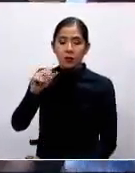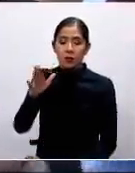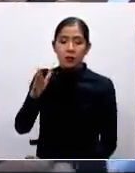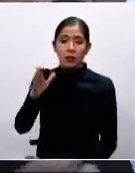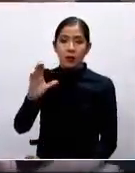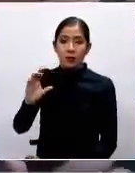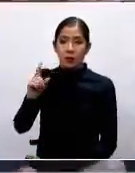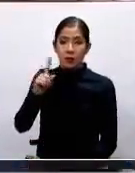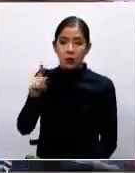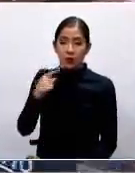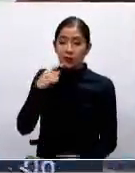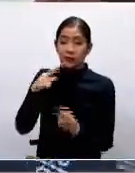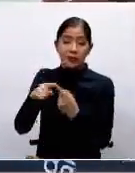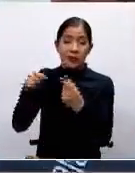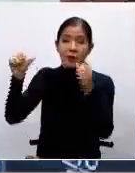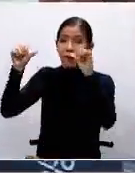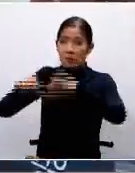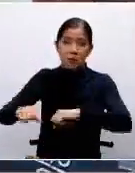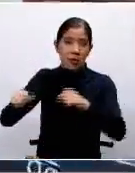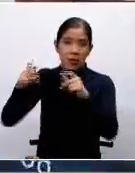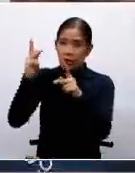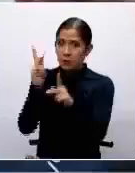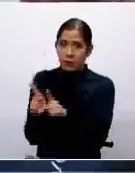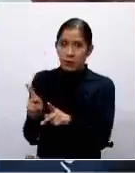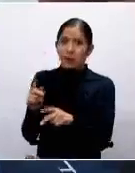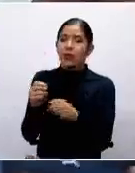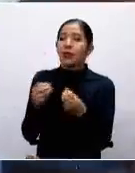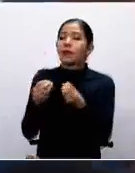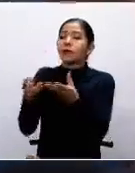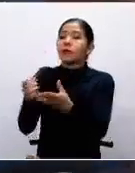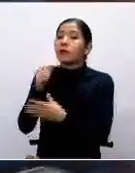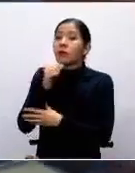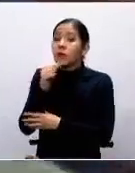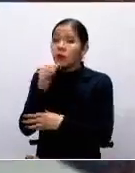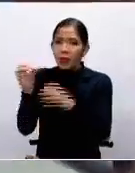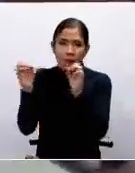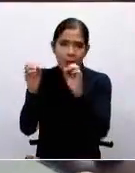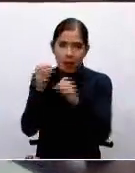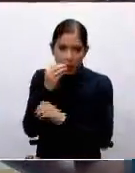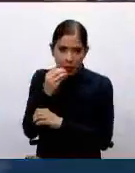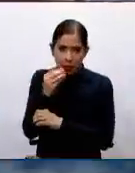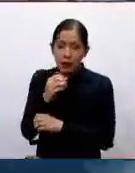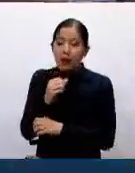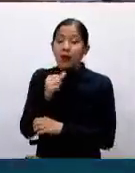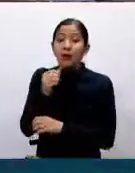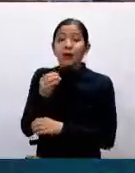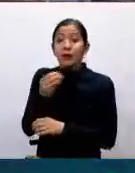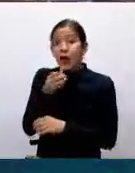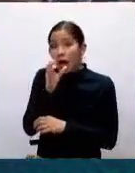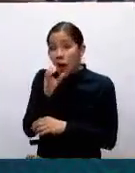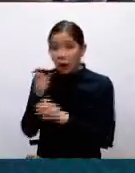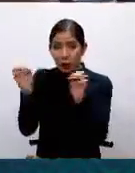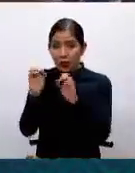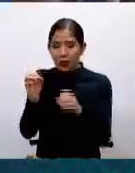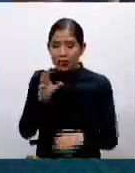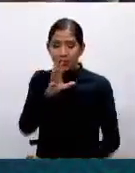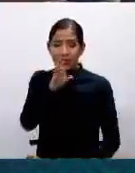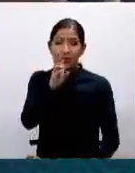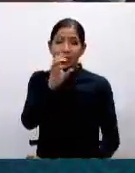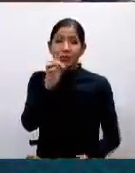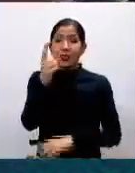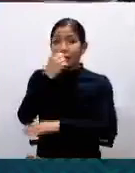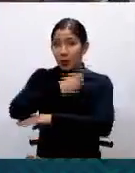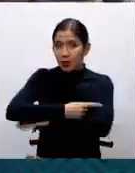nefasto, porque les ha dejado sin comida, sin alimentación, como 60 días, desde el 9 de febrero hasta la fecha, casi